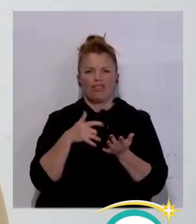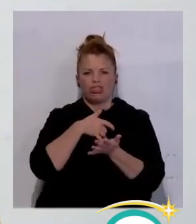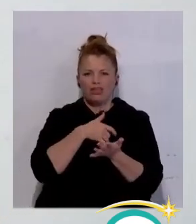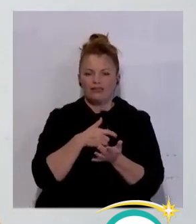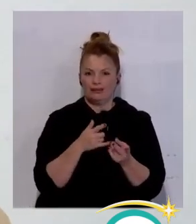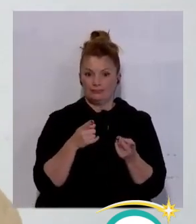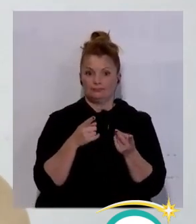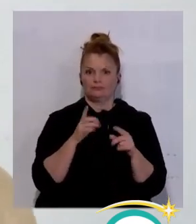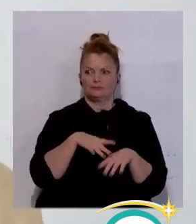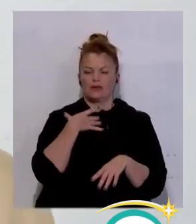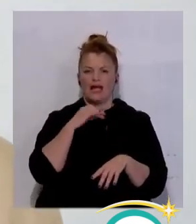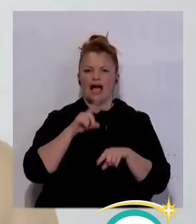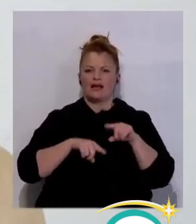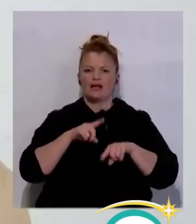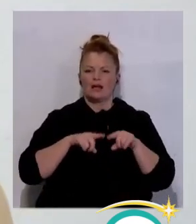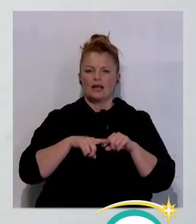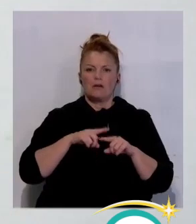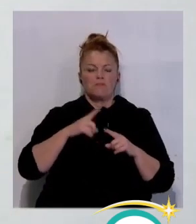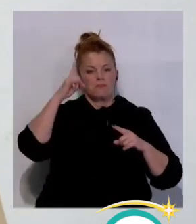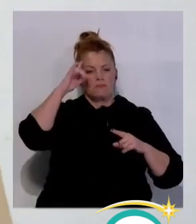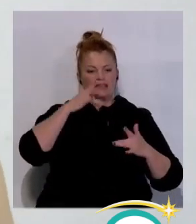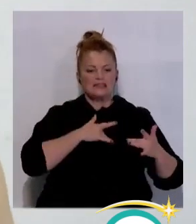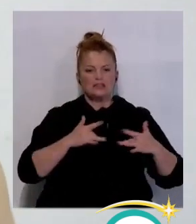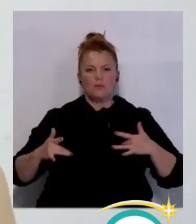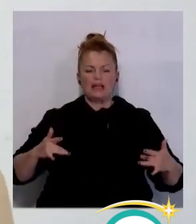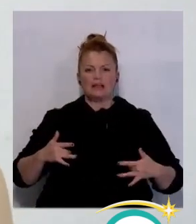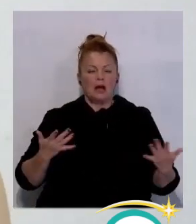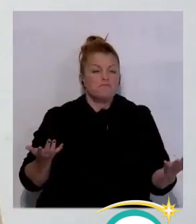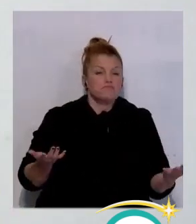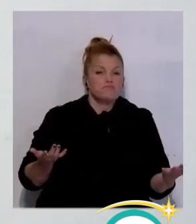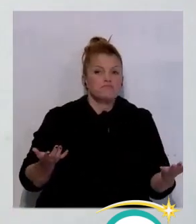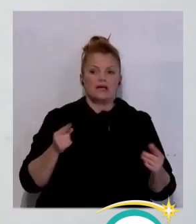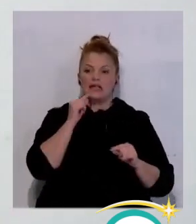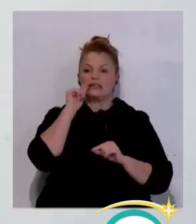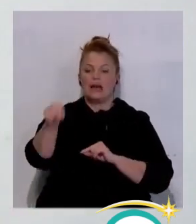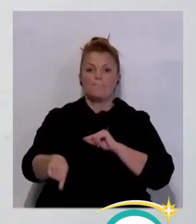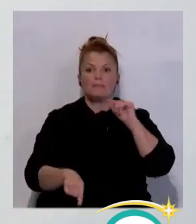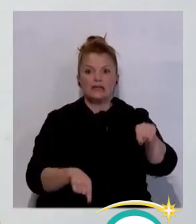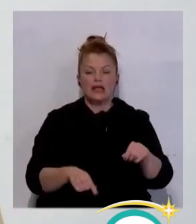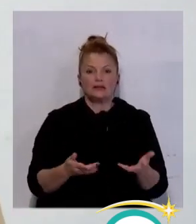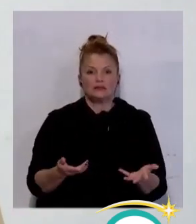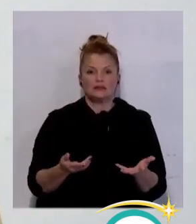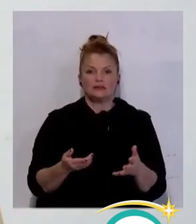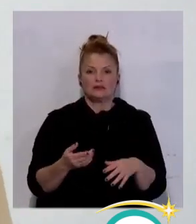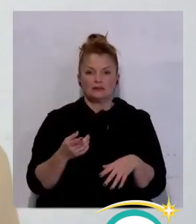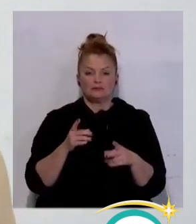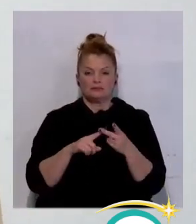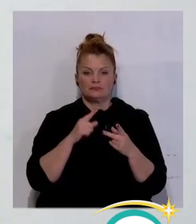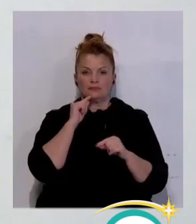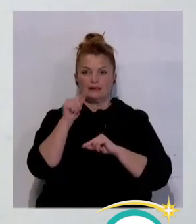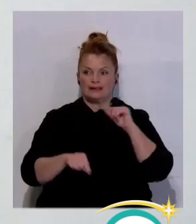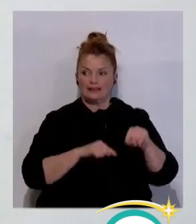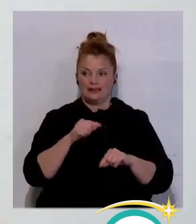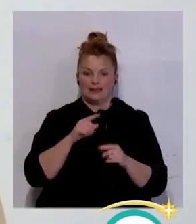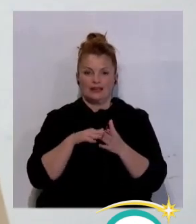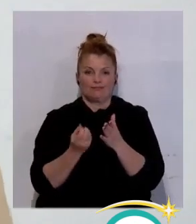en la mayoría de los casos, sin embargo, es asintomática, es decir, se transmite y no hay una clínica que provoque